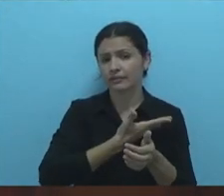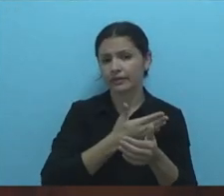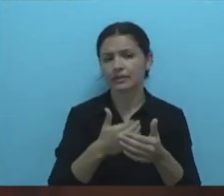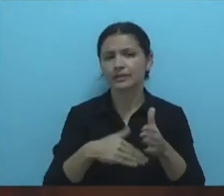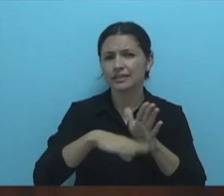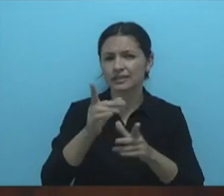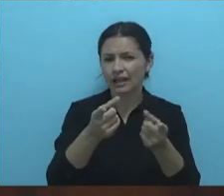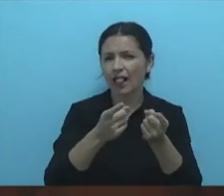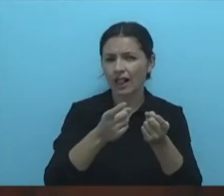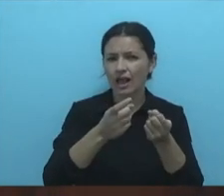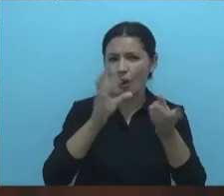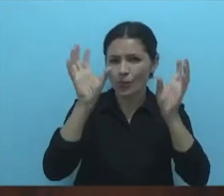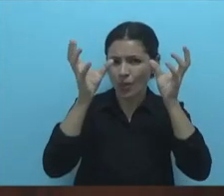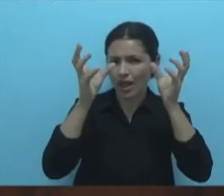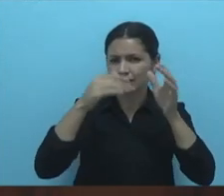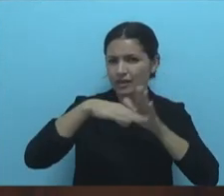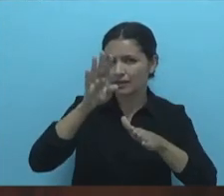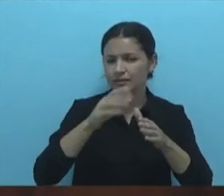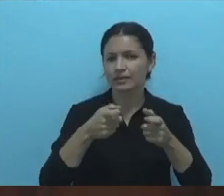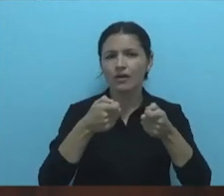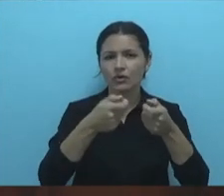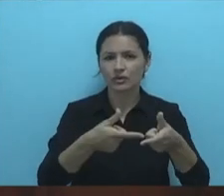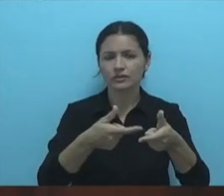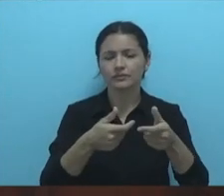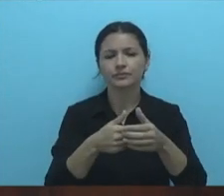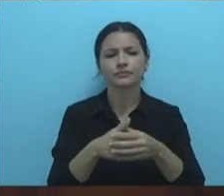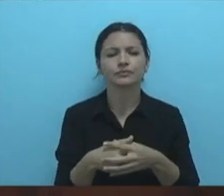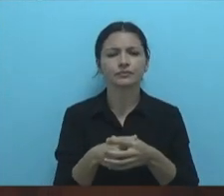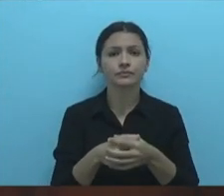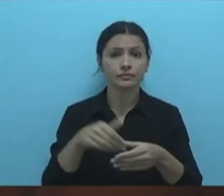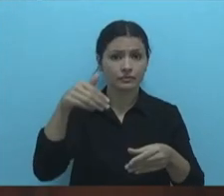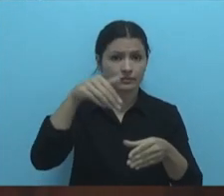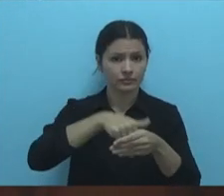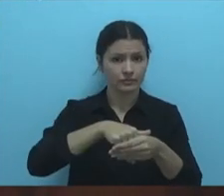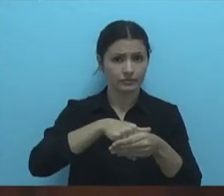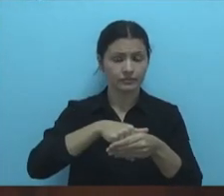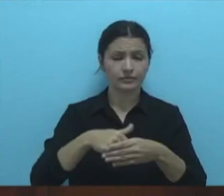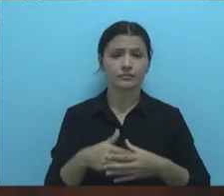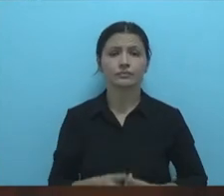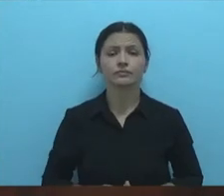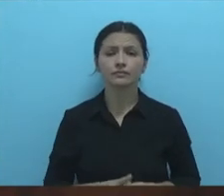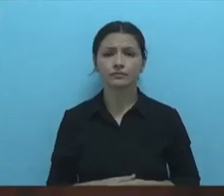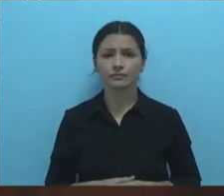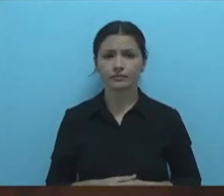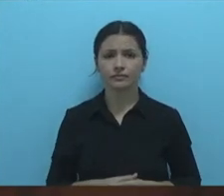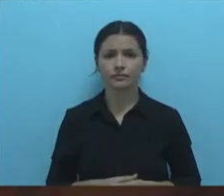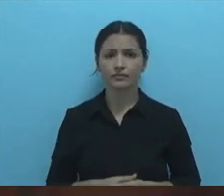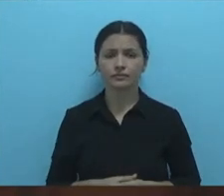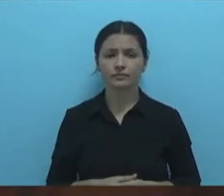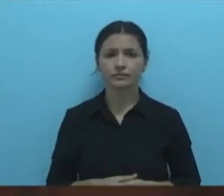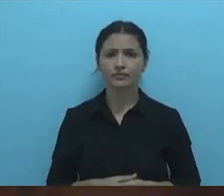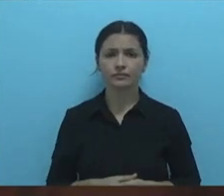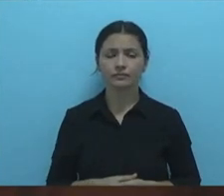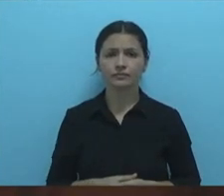sobre tablas del proyecto de comunicación a votación resulta aprobado a consideración el proyecto de